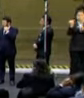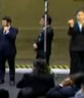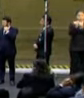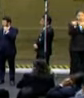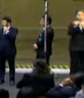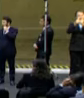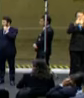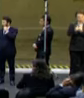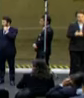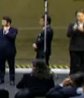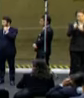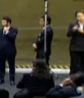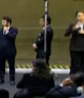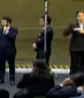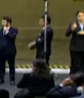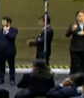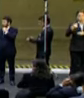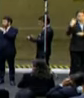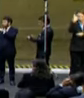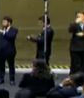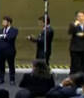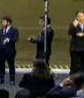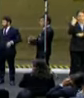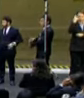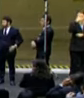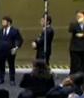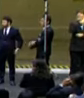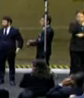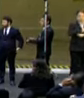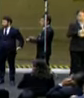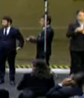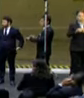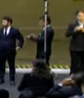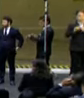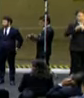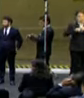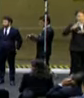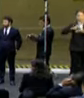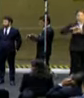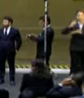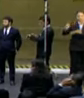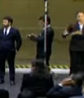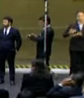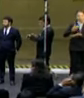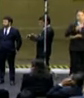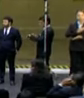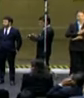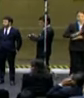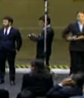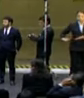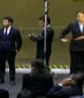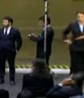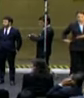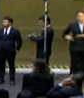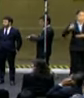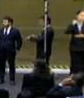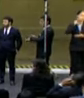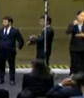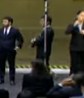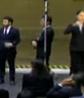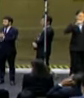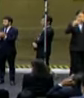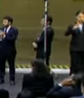más sencilla. Antes de iniciar, quiero darle la bienvenida al senador Luis Sánchez, quien es vicepresidente del Senado de la República.